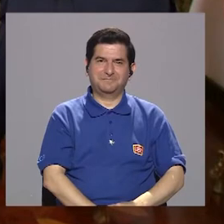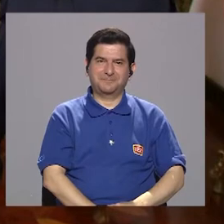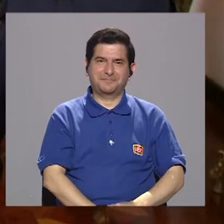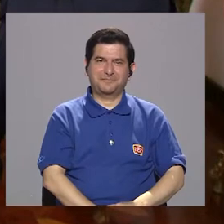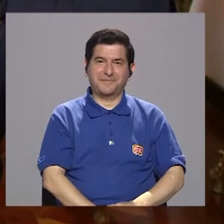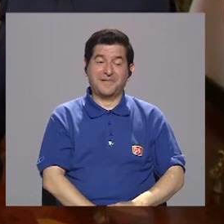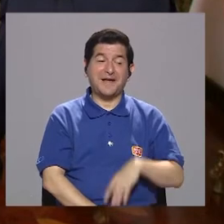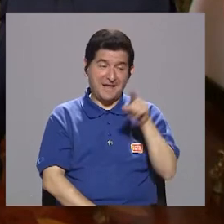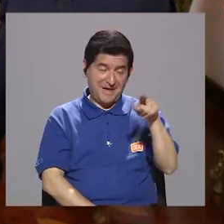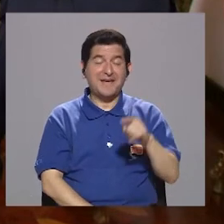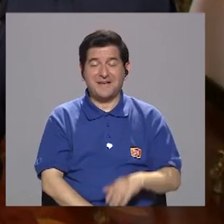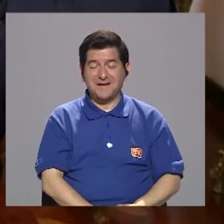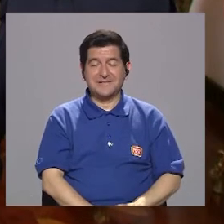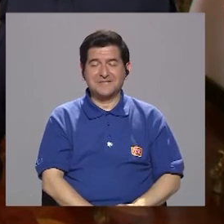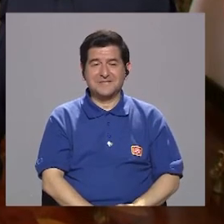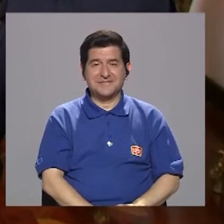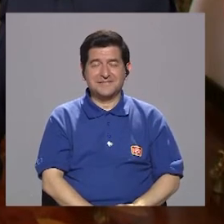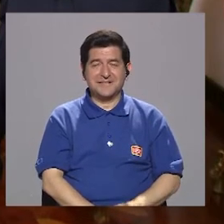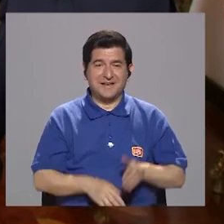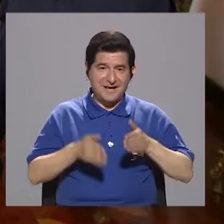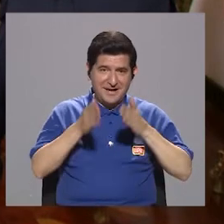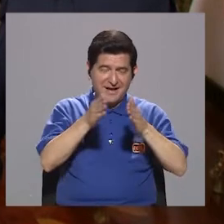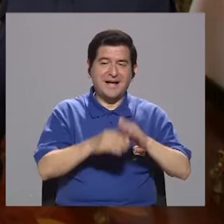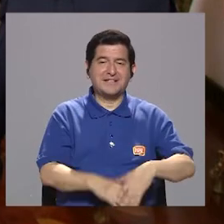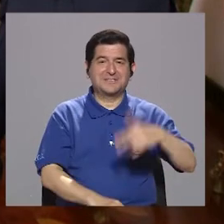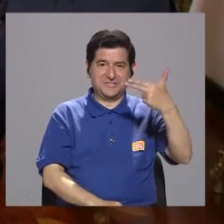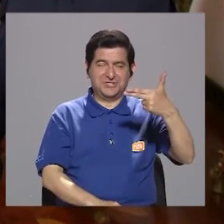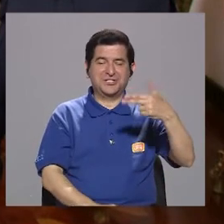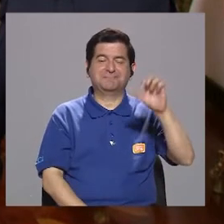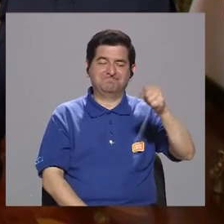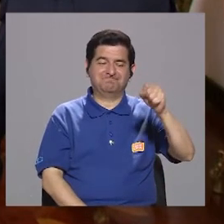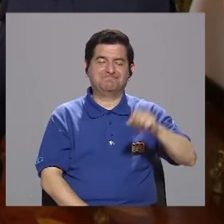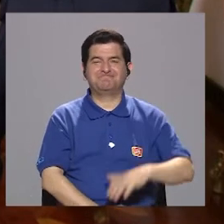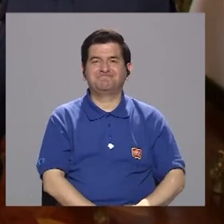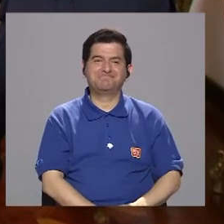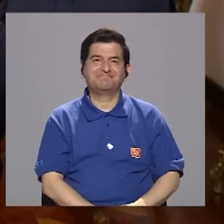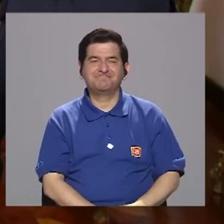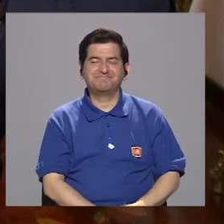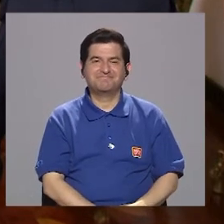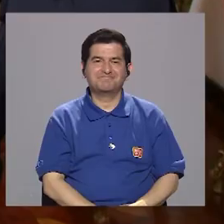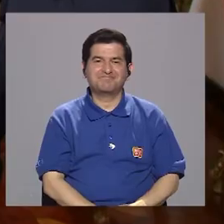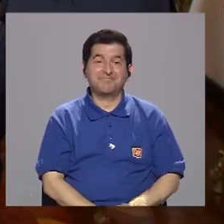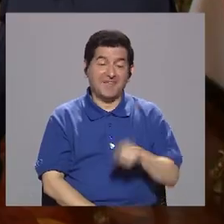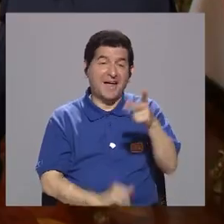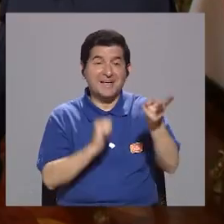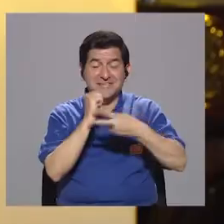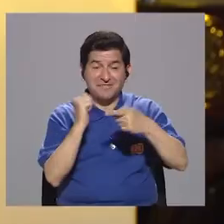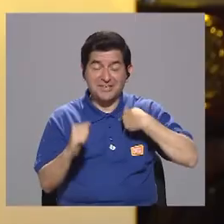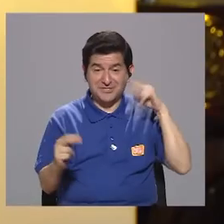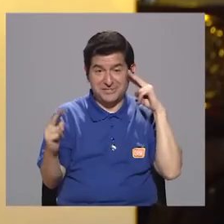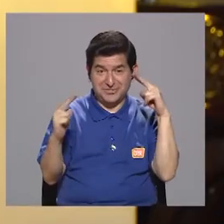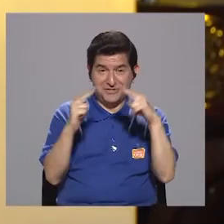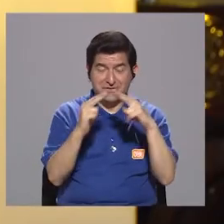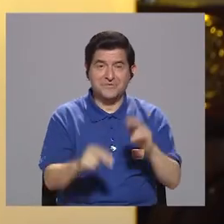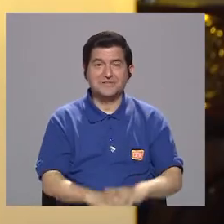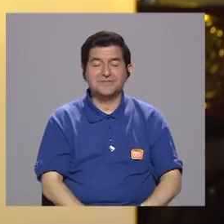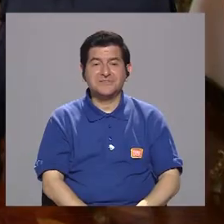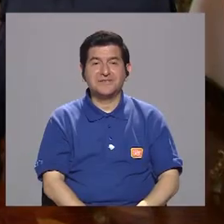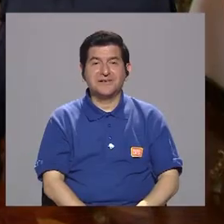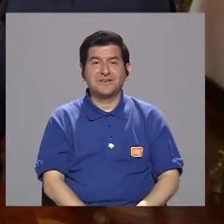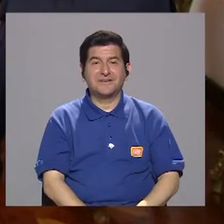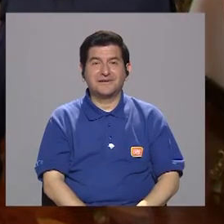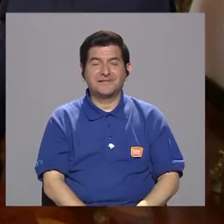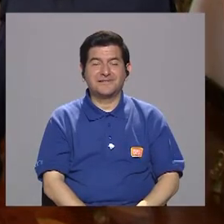1954. Ahí en Avenida Chapultepec. En Chapultepec, ahí estaban, ahí, sí. Esa fue la vez que yo conocí al... Te tienen